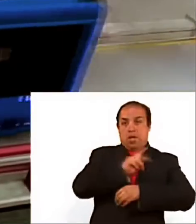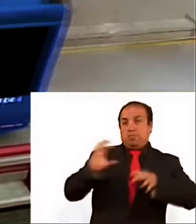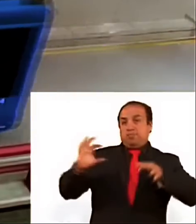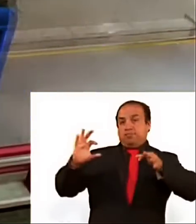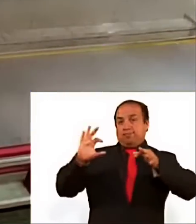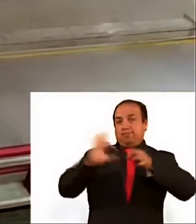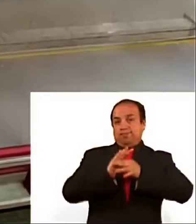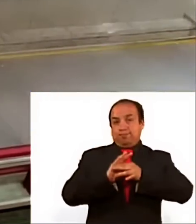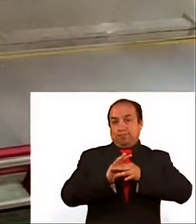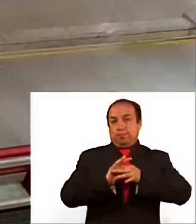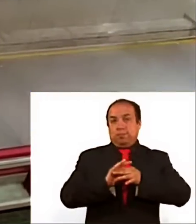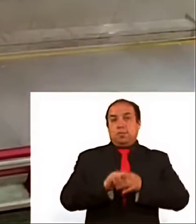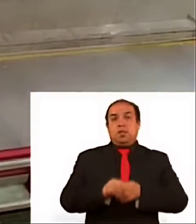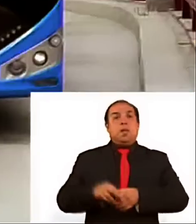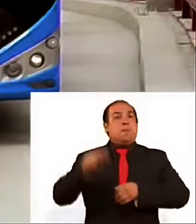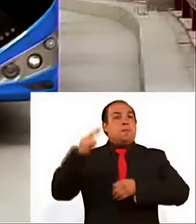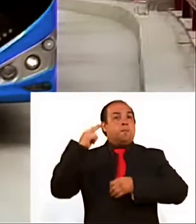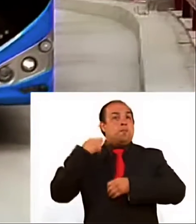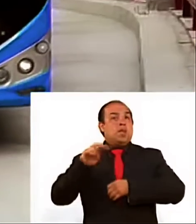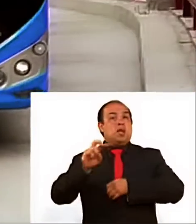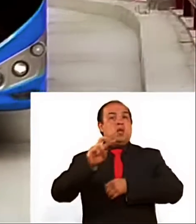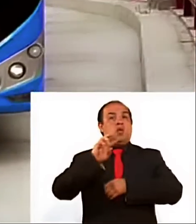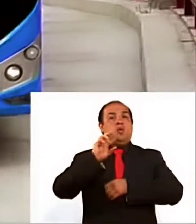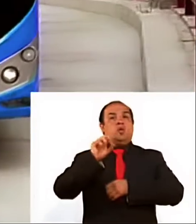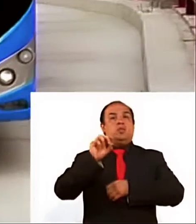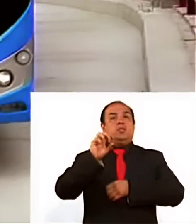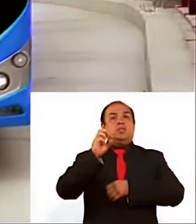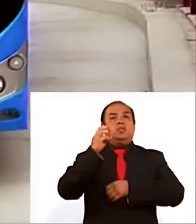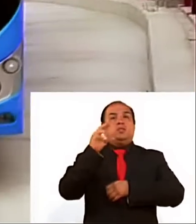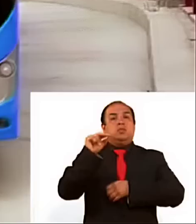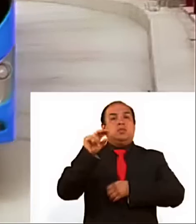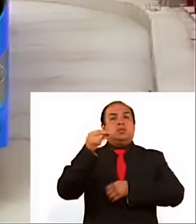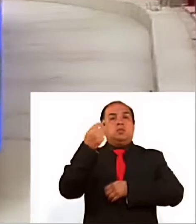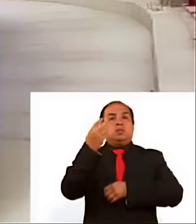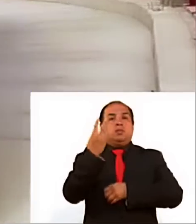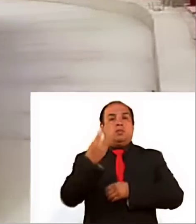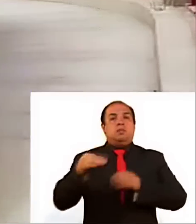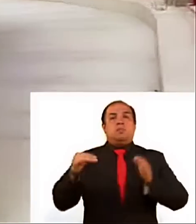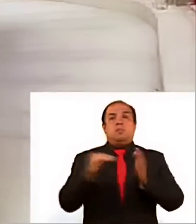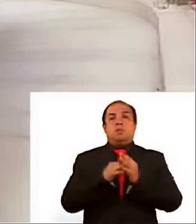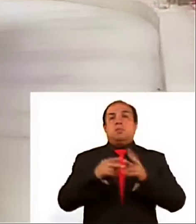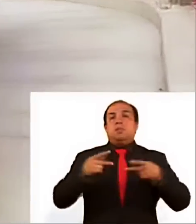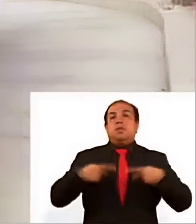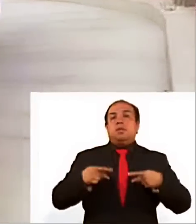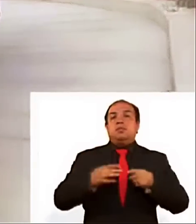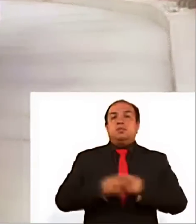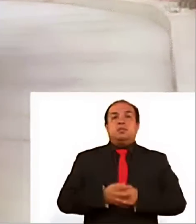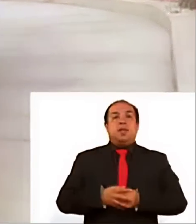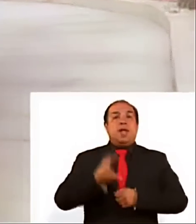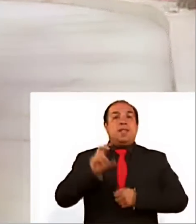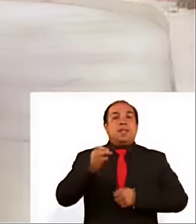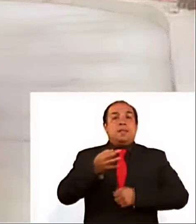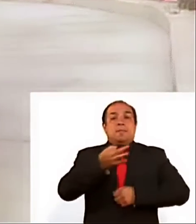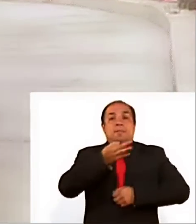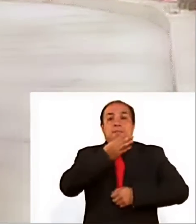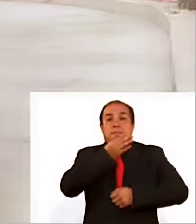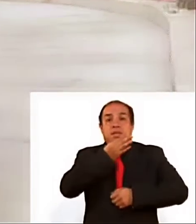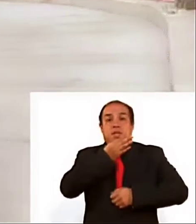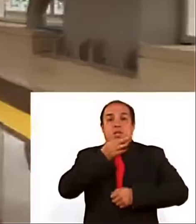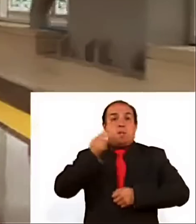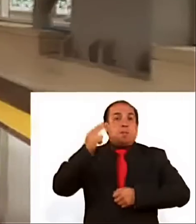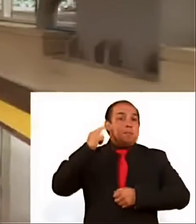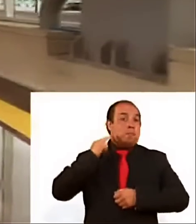11 estaciones este proyecto es único en el mundo y puede beneficiar aproximadamente